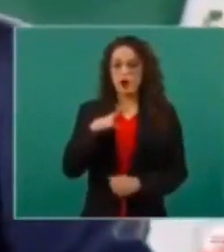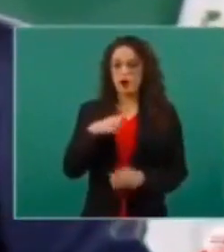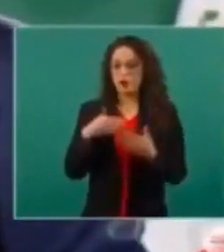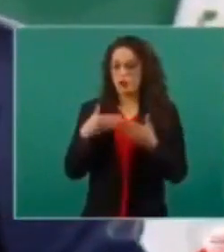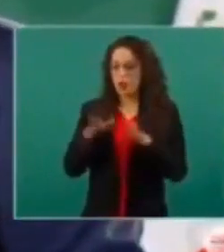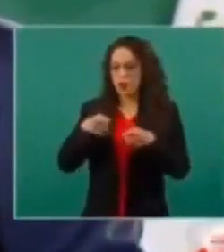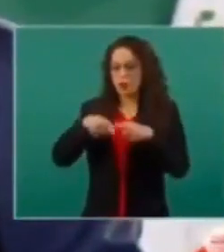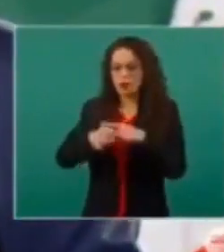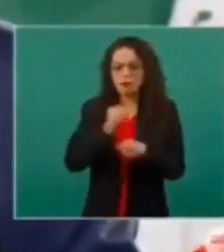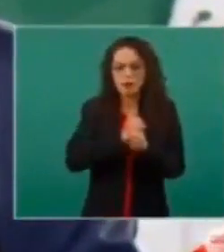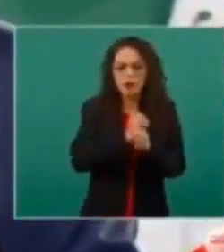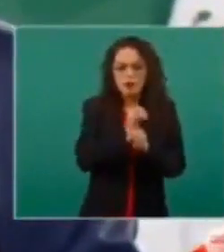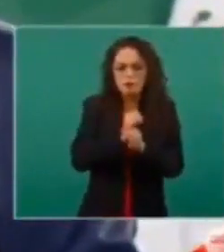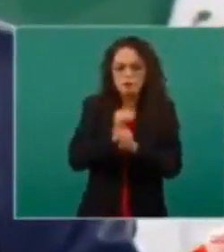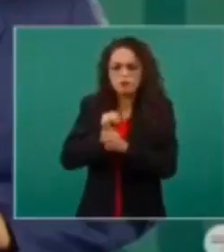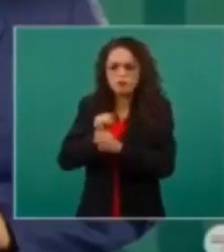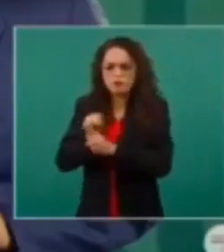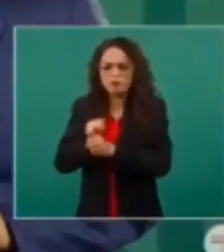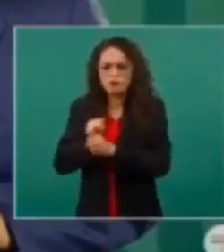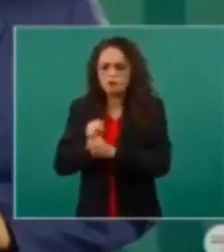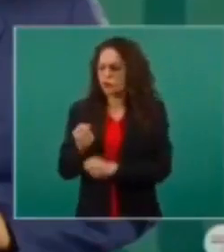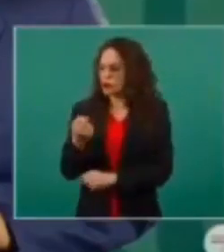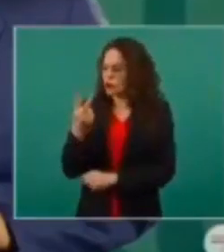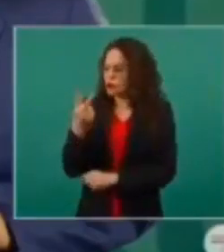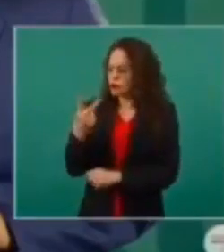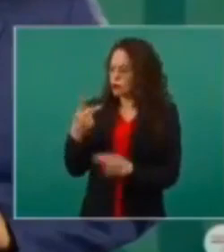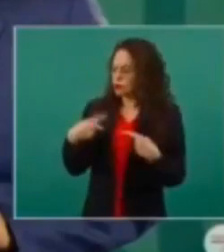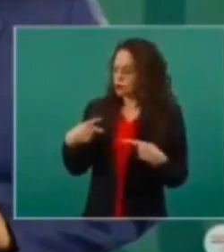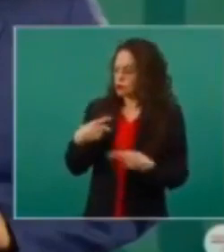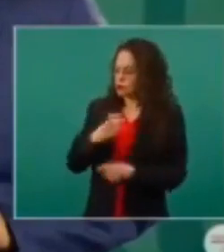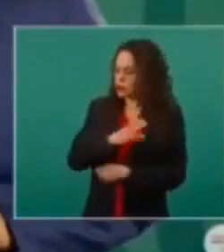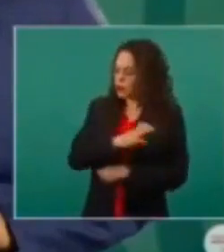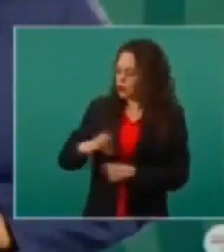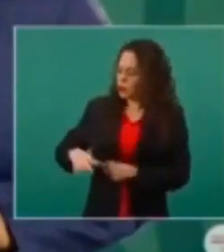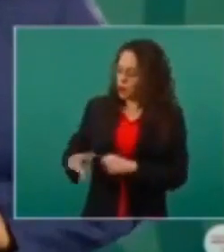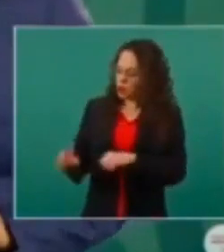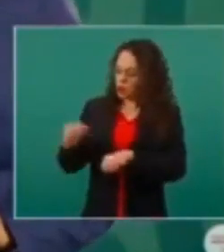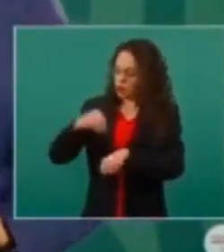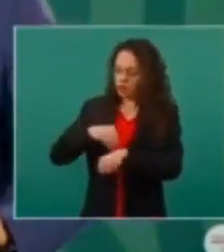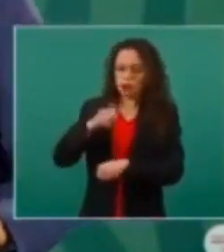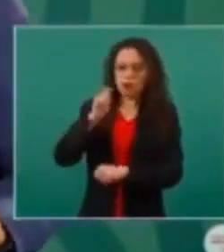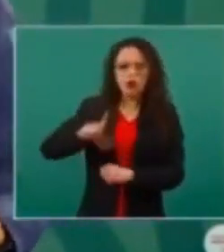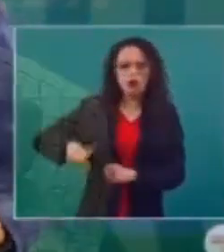de dos candidatos al gobierno de Nuevo León.